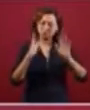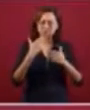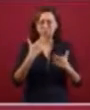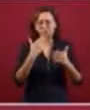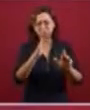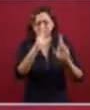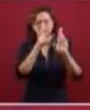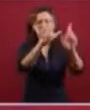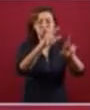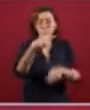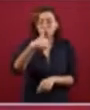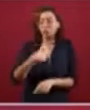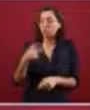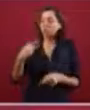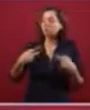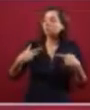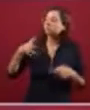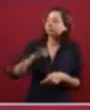público,